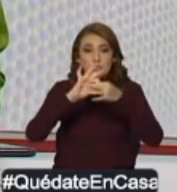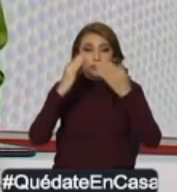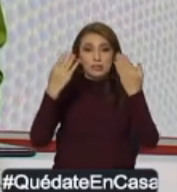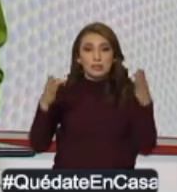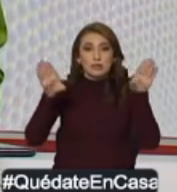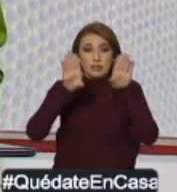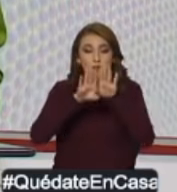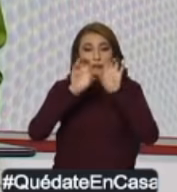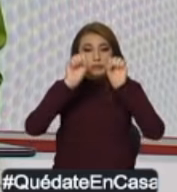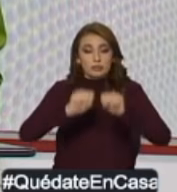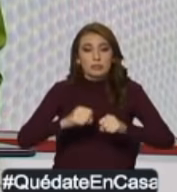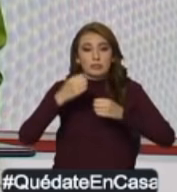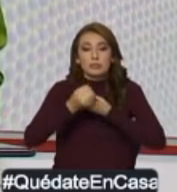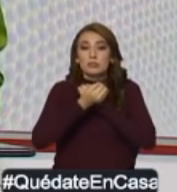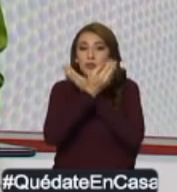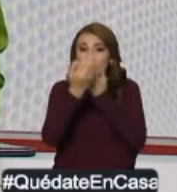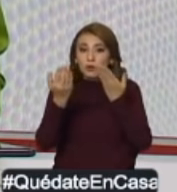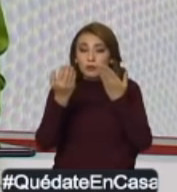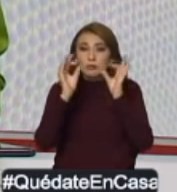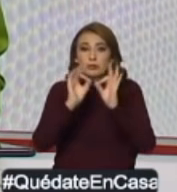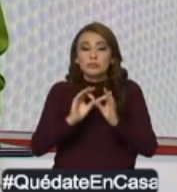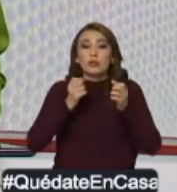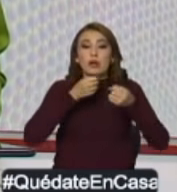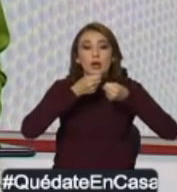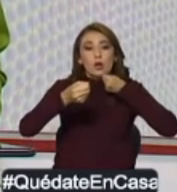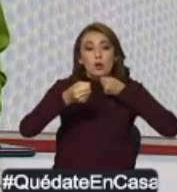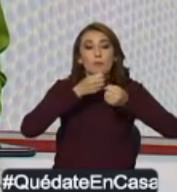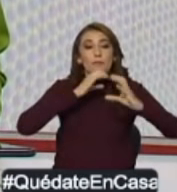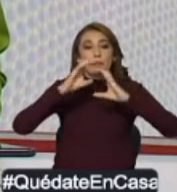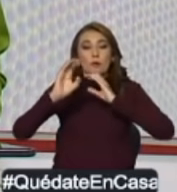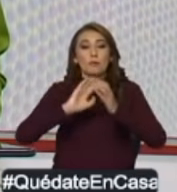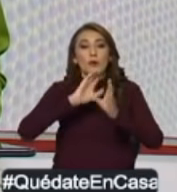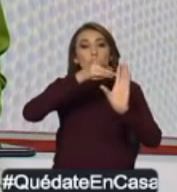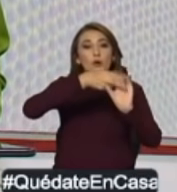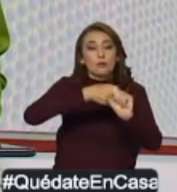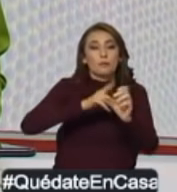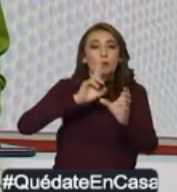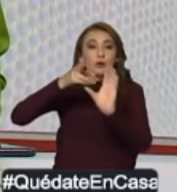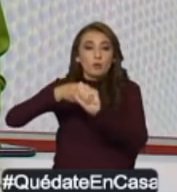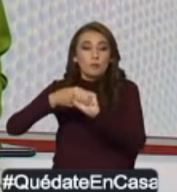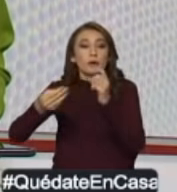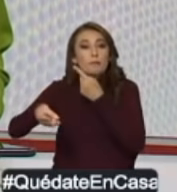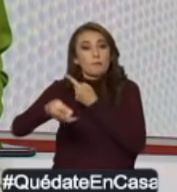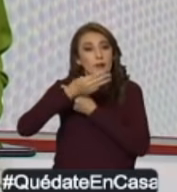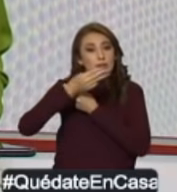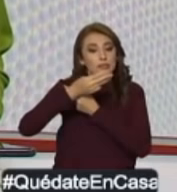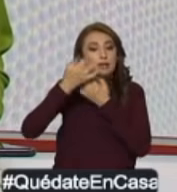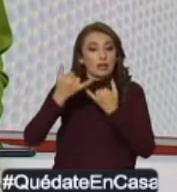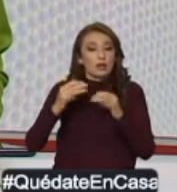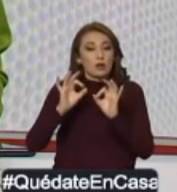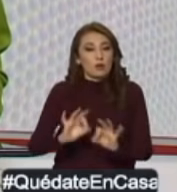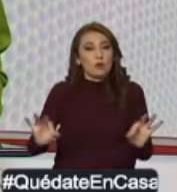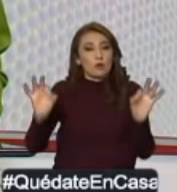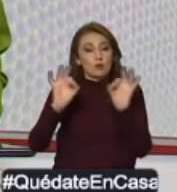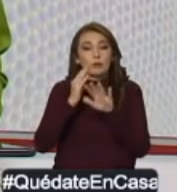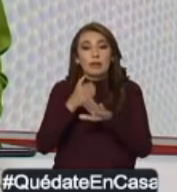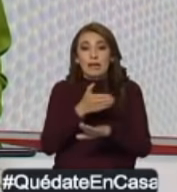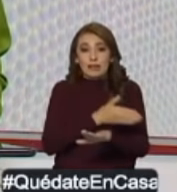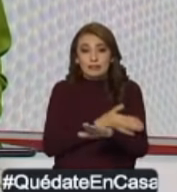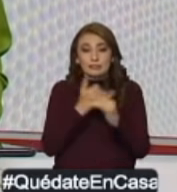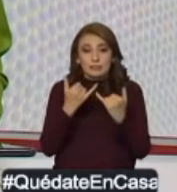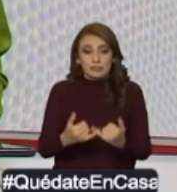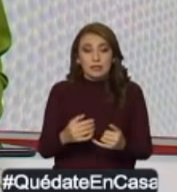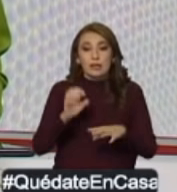nacional y les invitamos a los diferentes medios de comunicación a participar de la rueda de prensa virtual que se realizará en breves minutos por